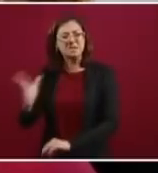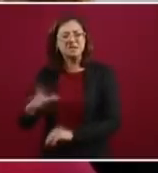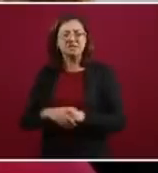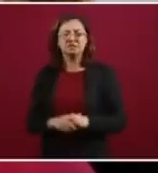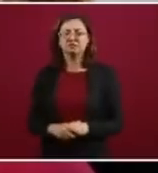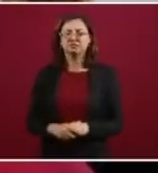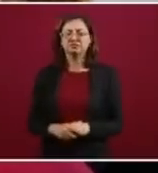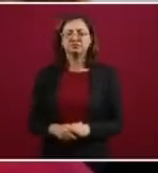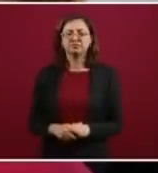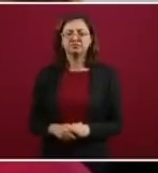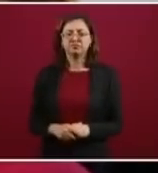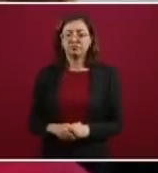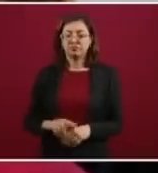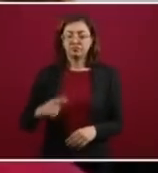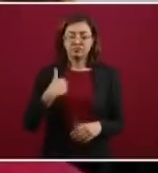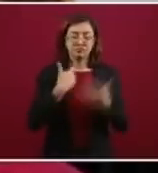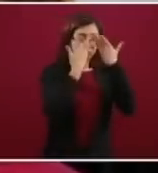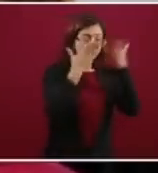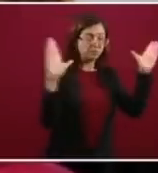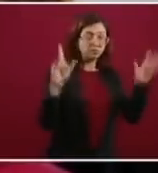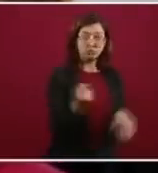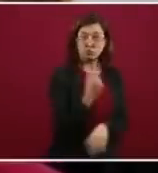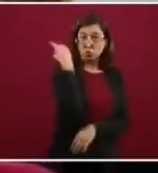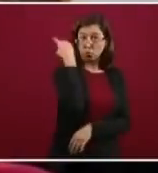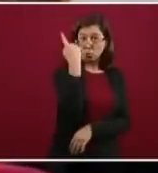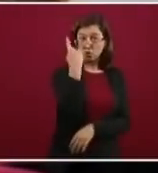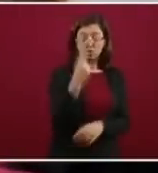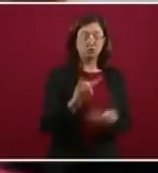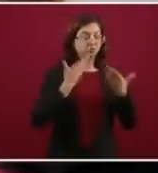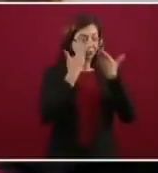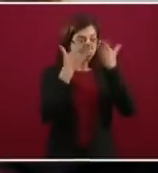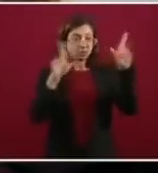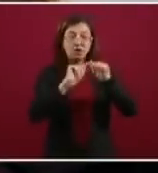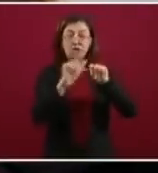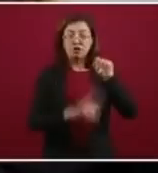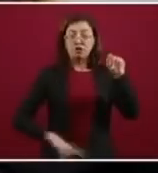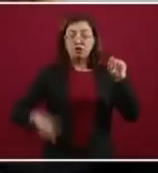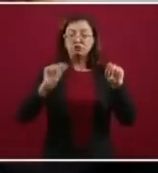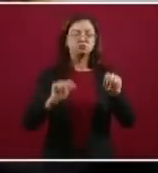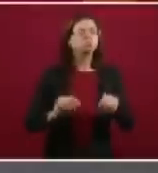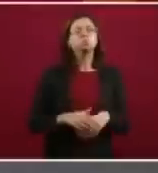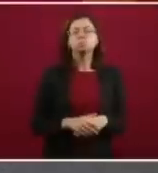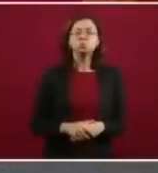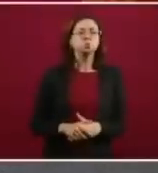que no domine una sola corriente de pensamiento, que haya